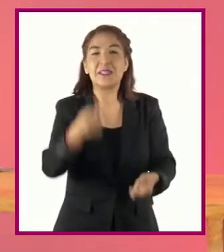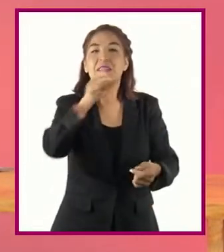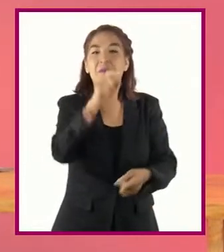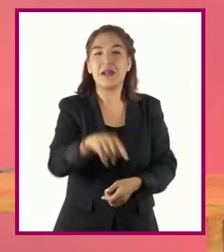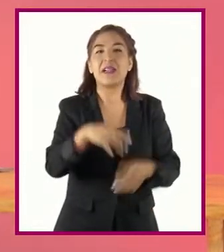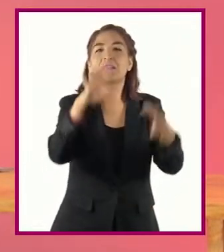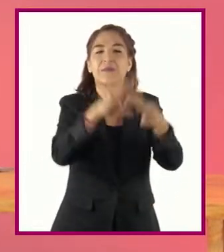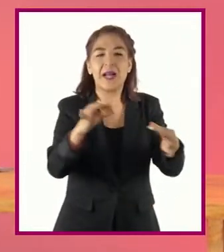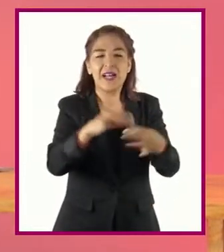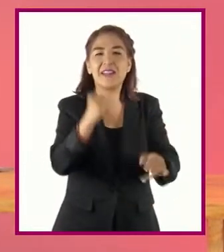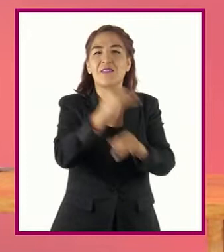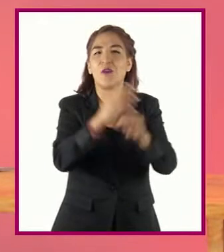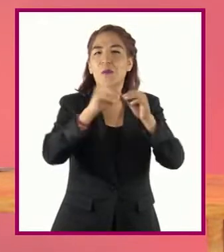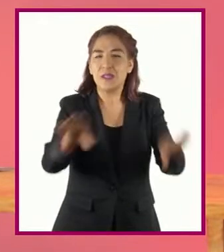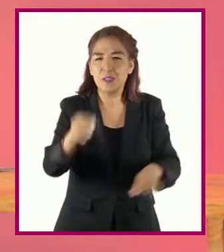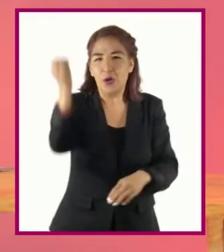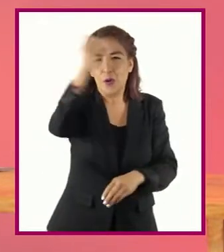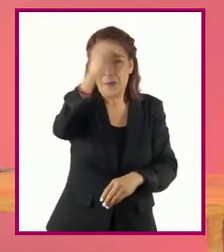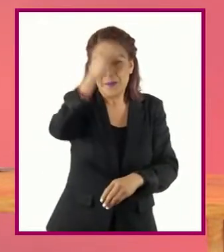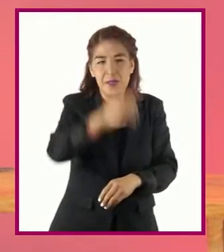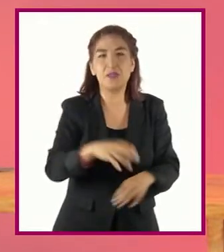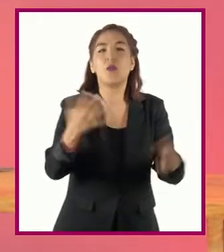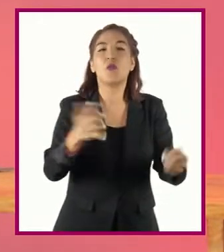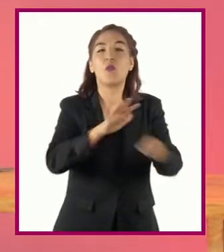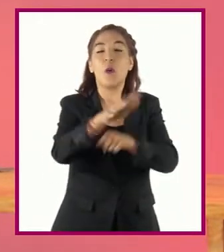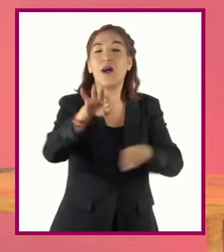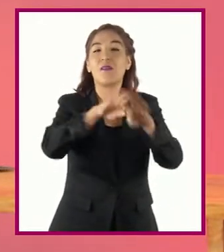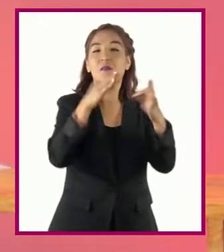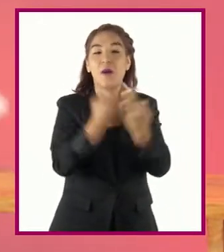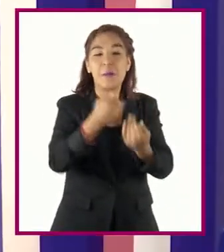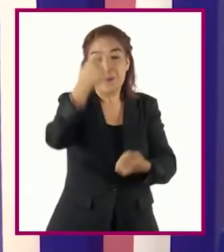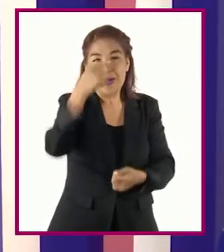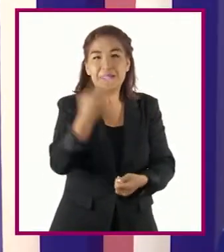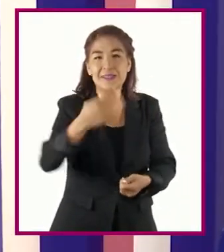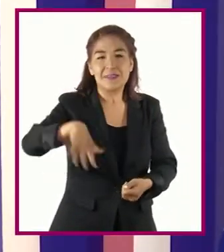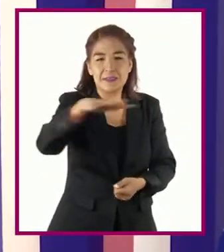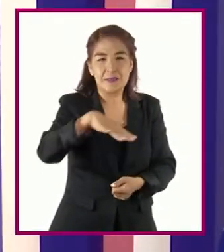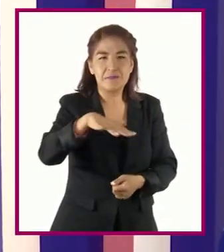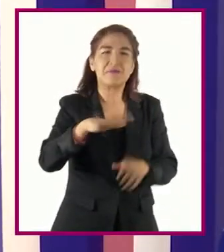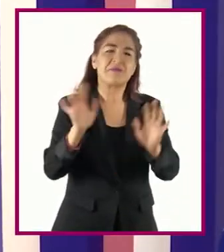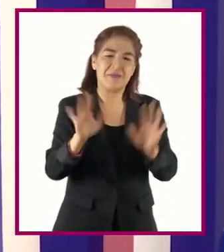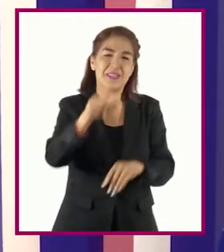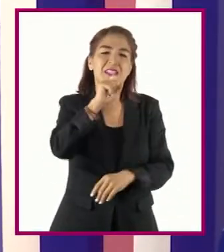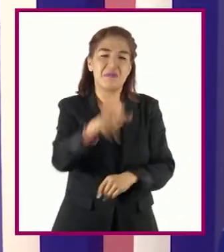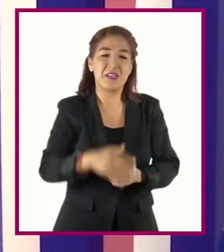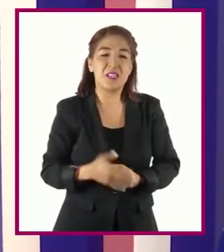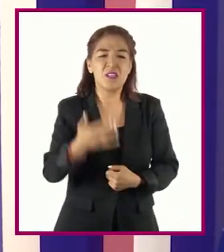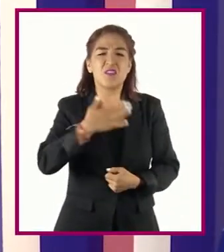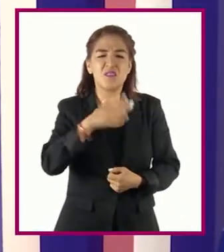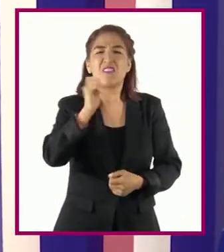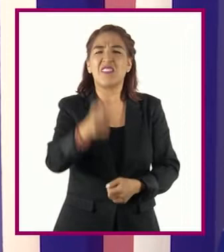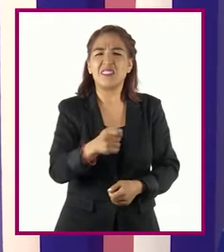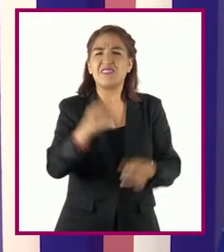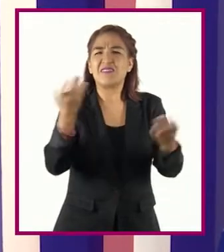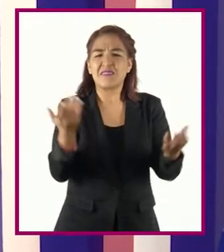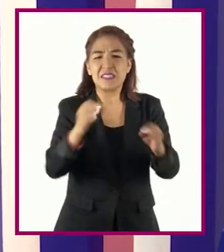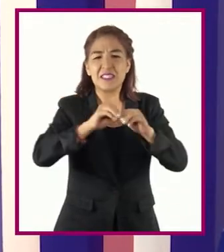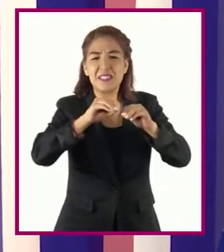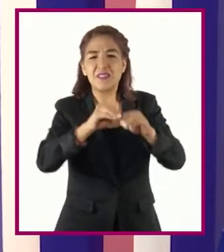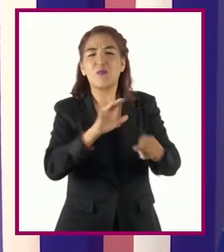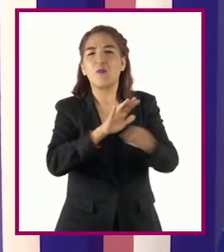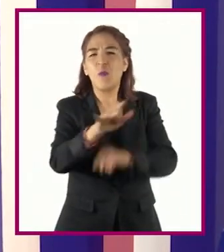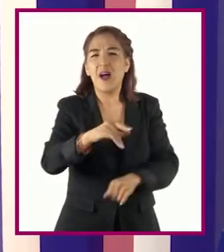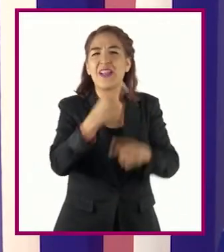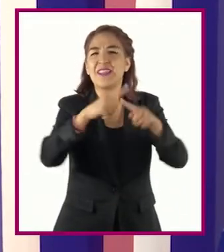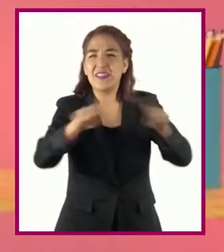de opinión, el tipo de información que necesitamos. Aunque la verdad no tengo muy clara la diferencia entre unos